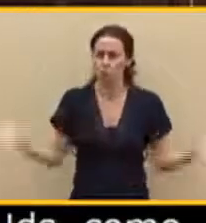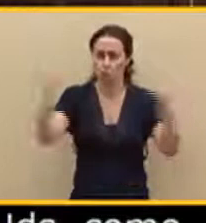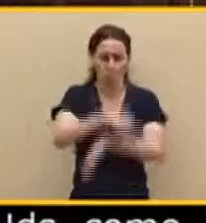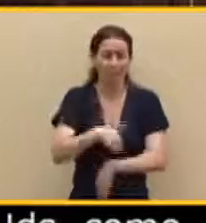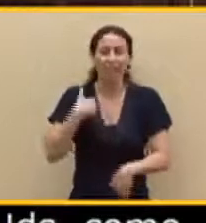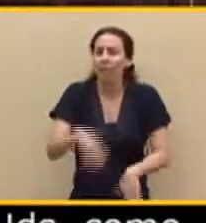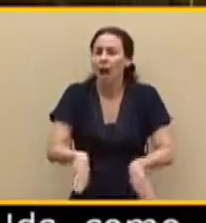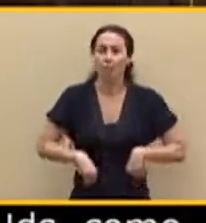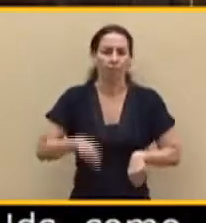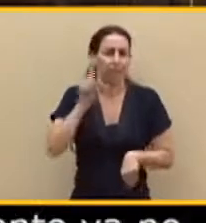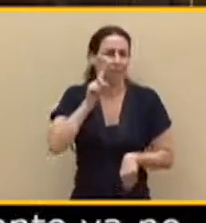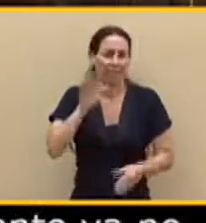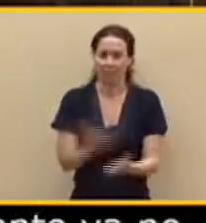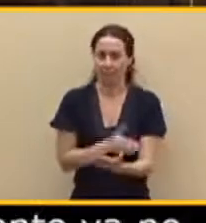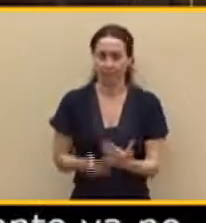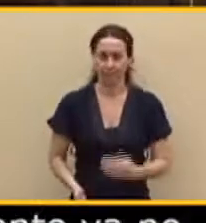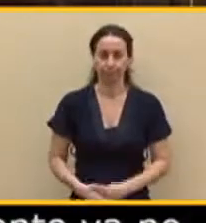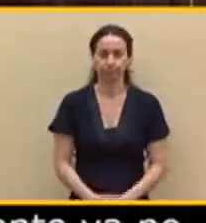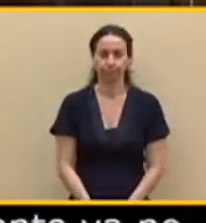mentiras.